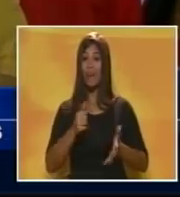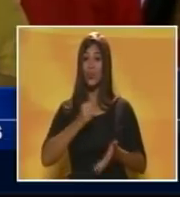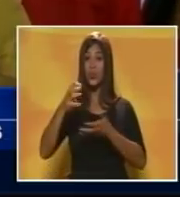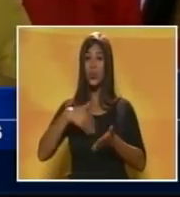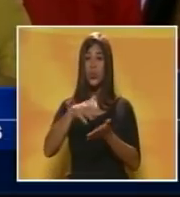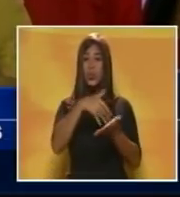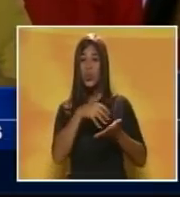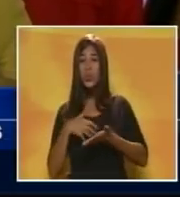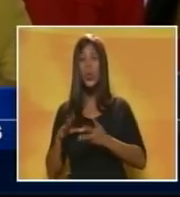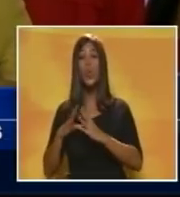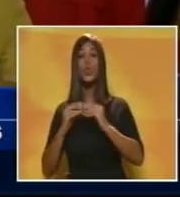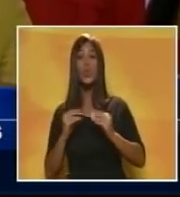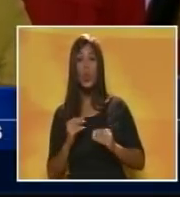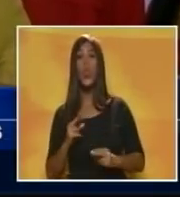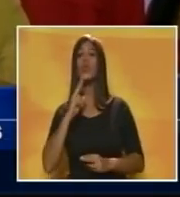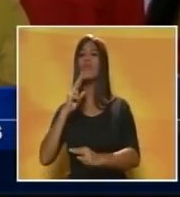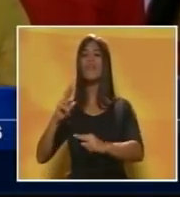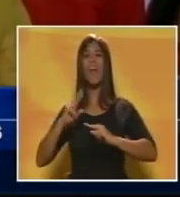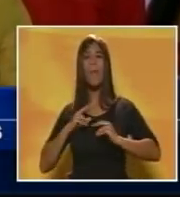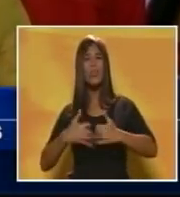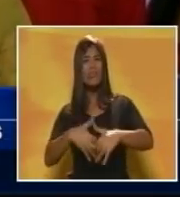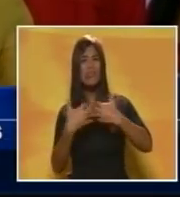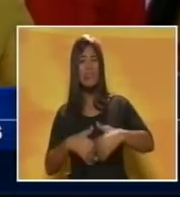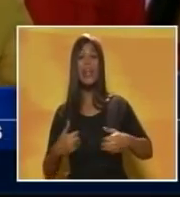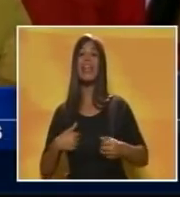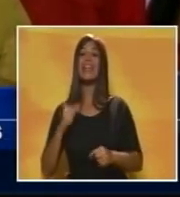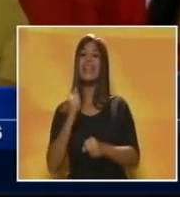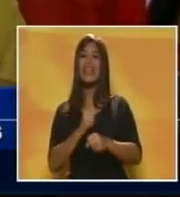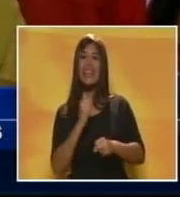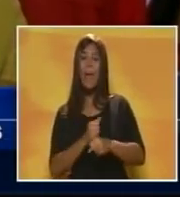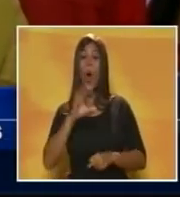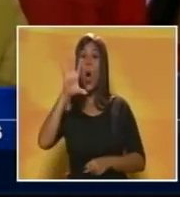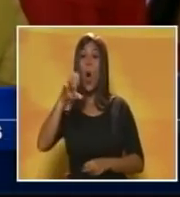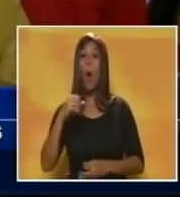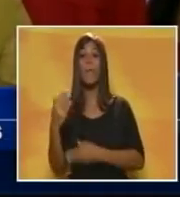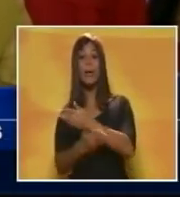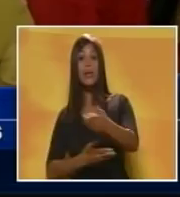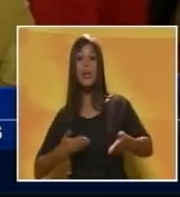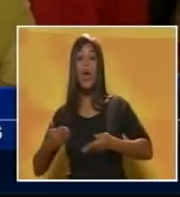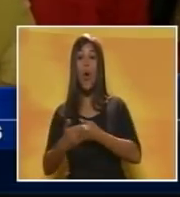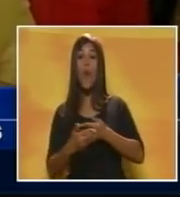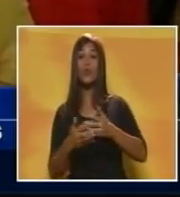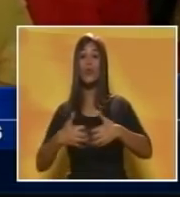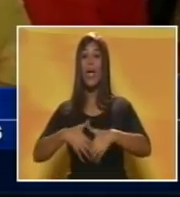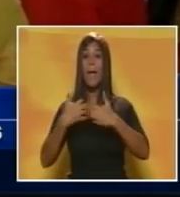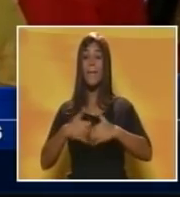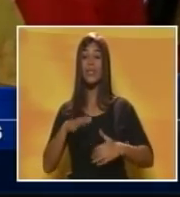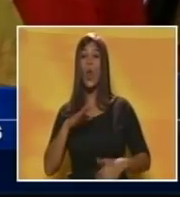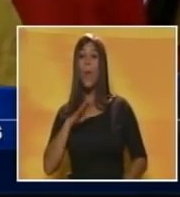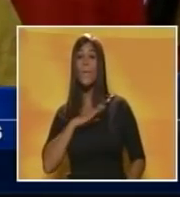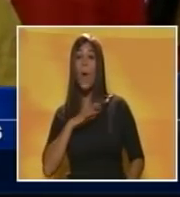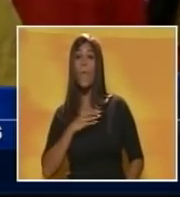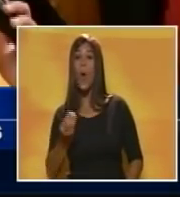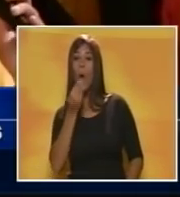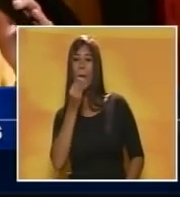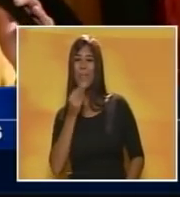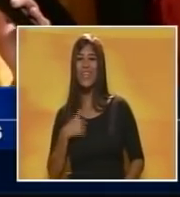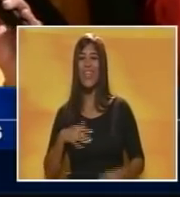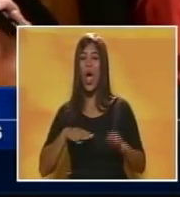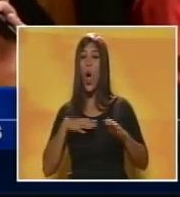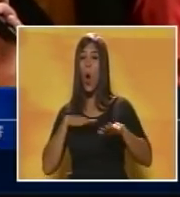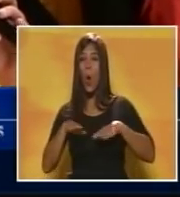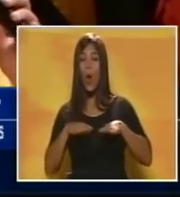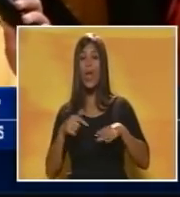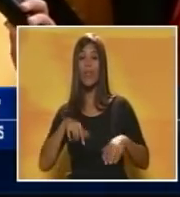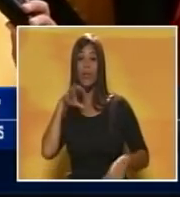este año han sido resultado de la producción, de la compra y de la comercialización de la empresa Alimentos Cojedes de nuestro estado. En